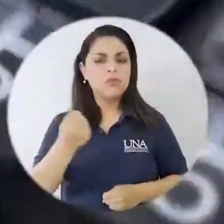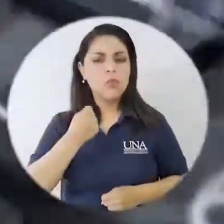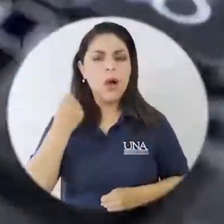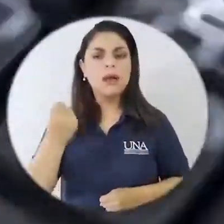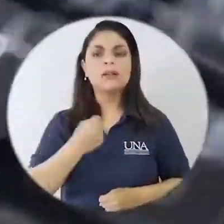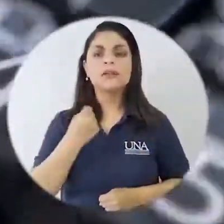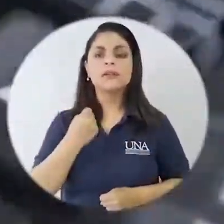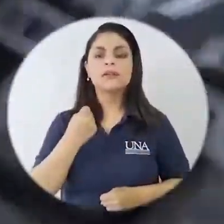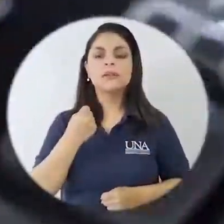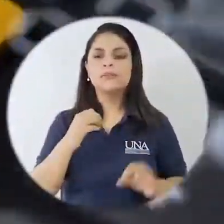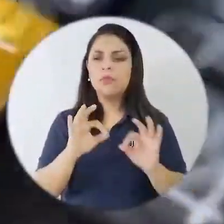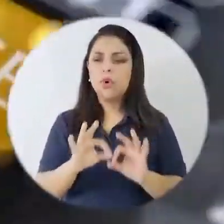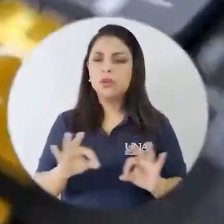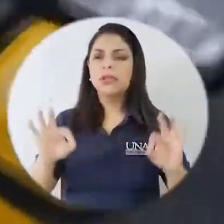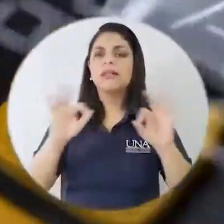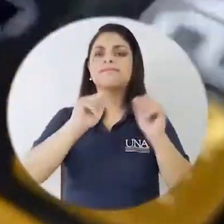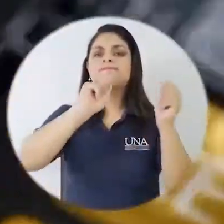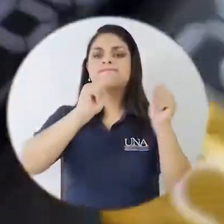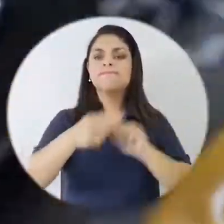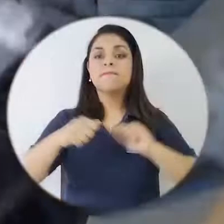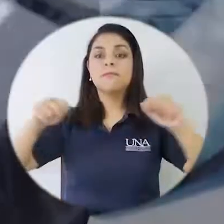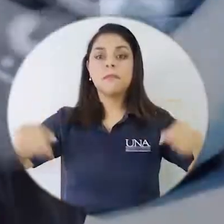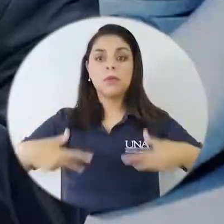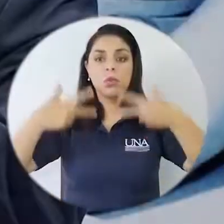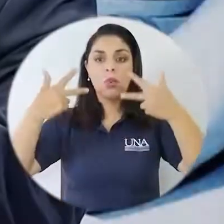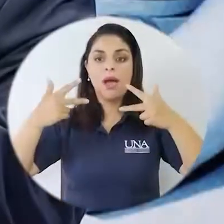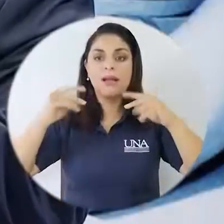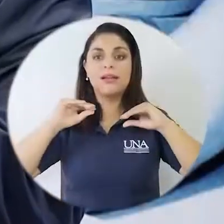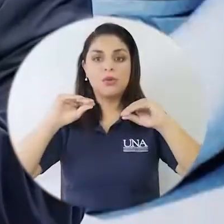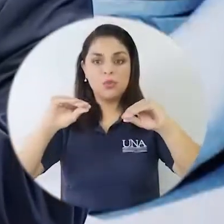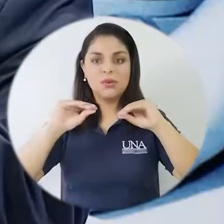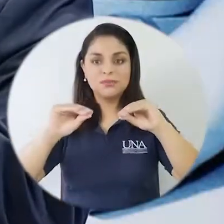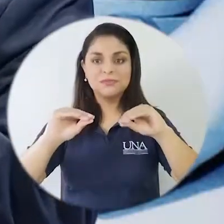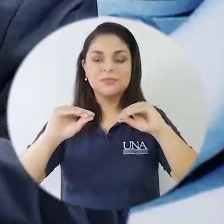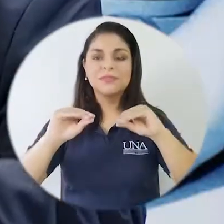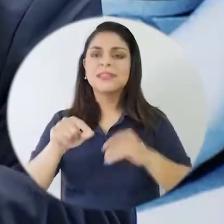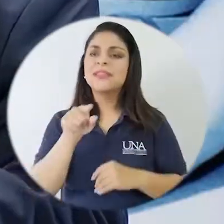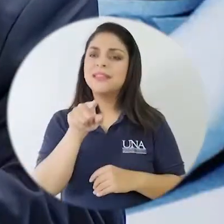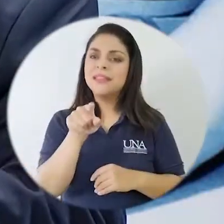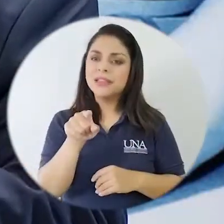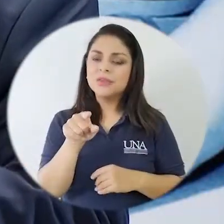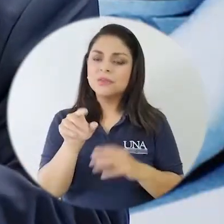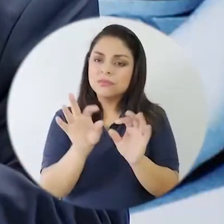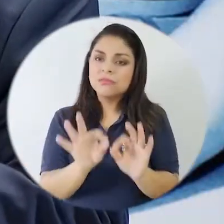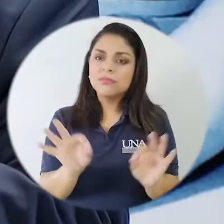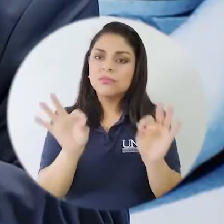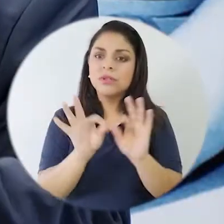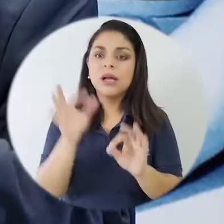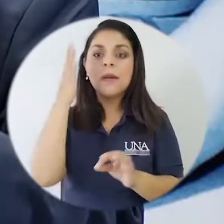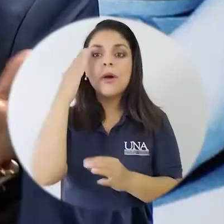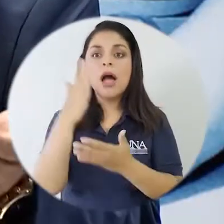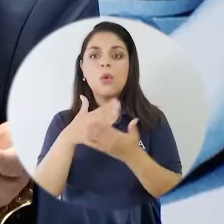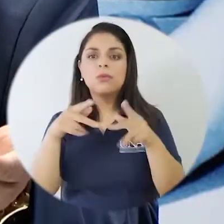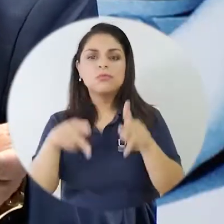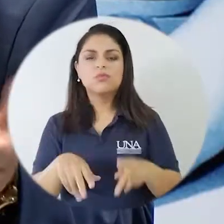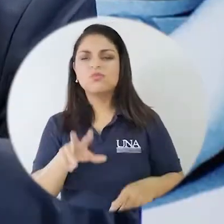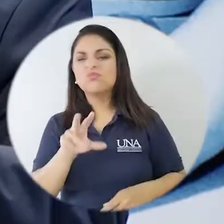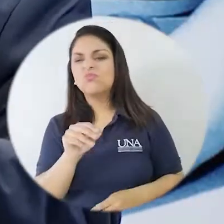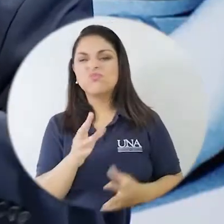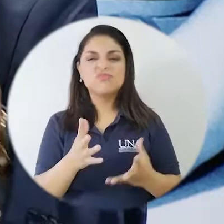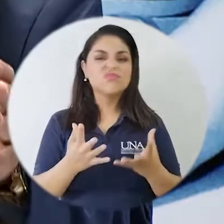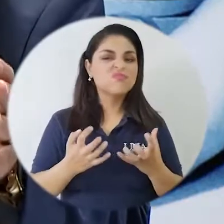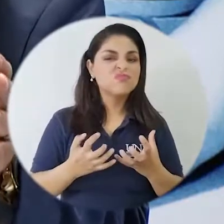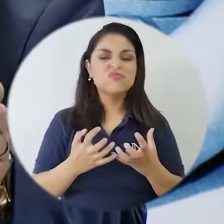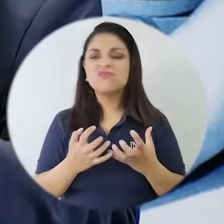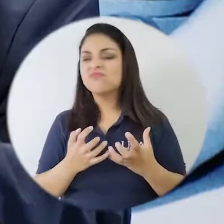de virtualización de la educación y eso había tenido un techo importante porque algunas personas no querían.